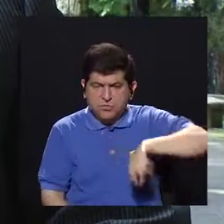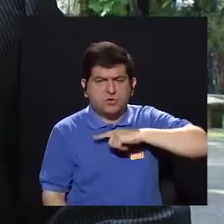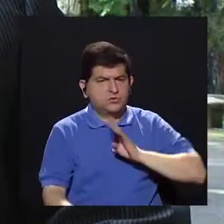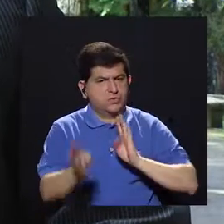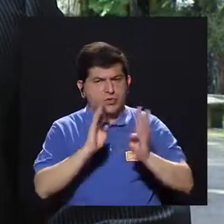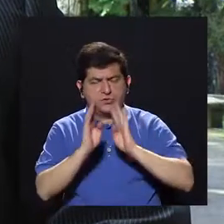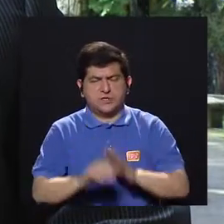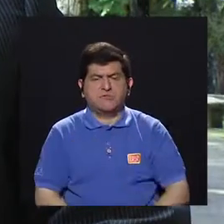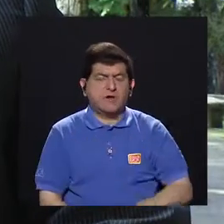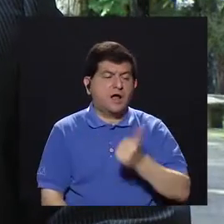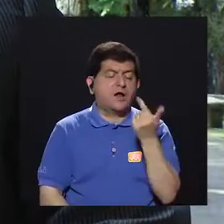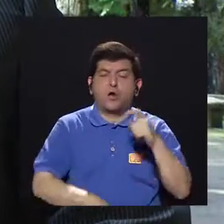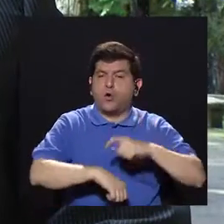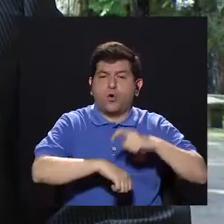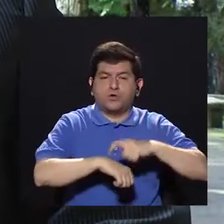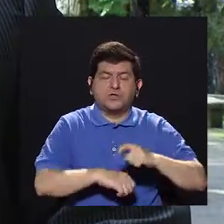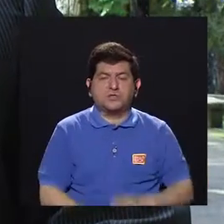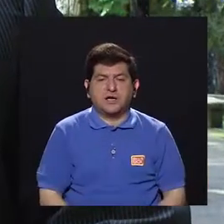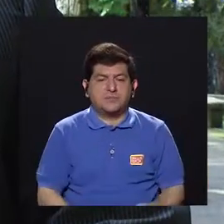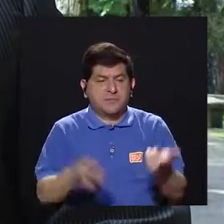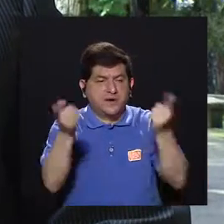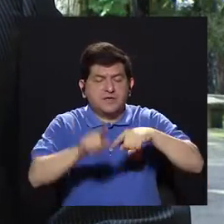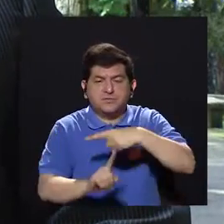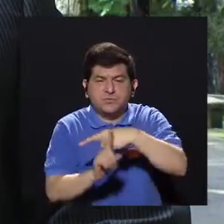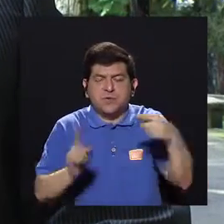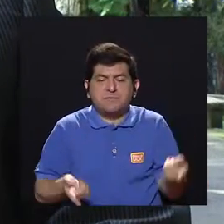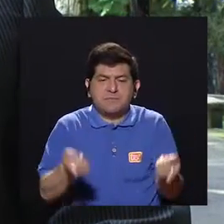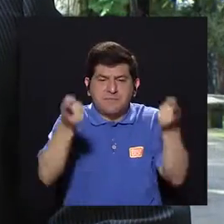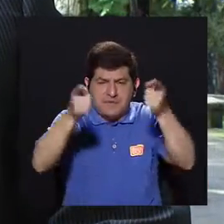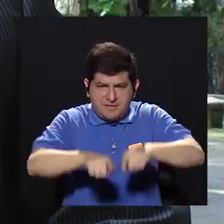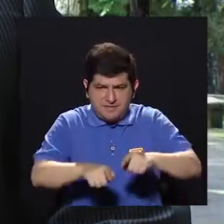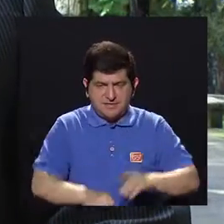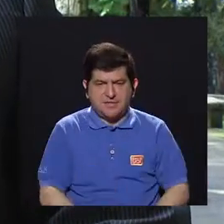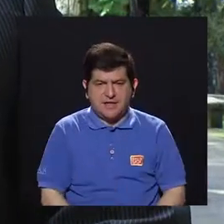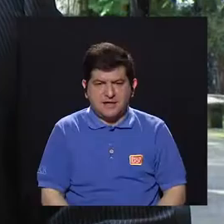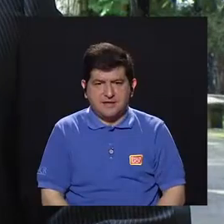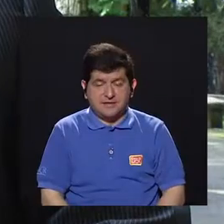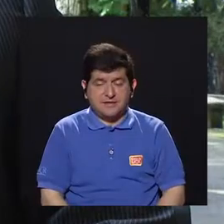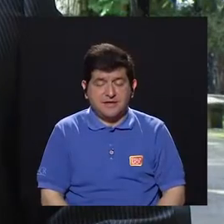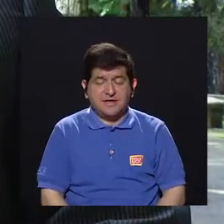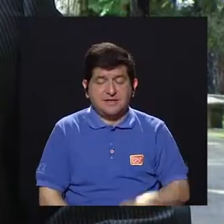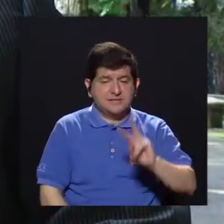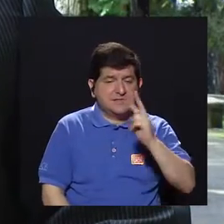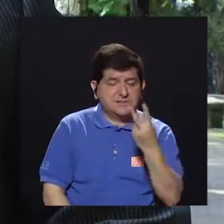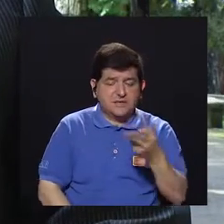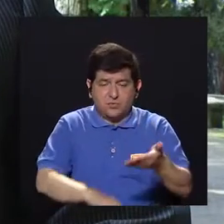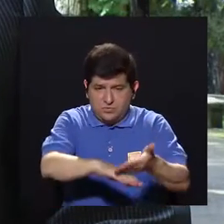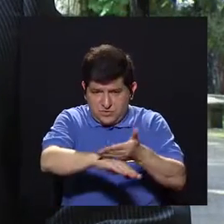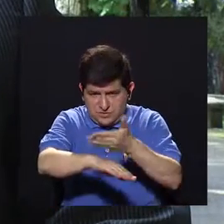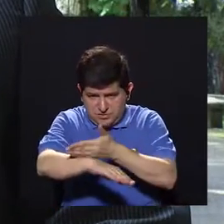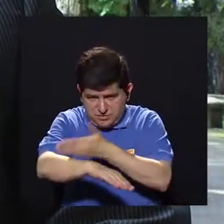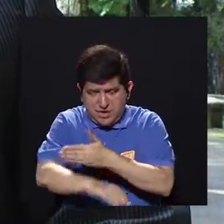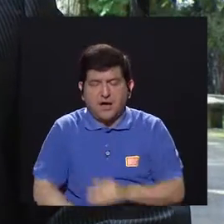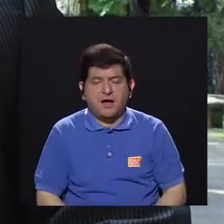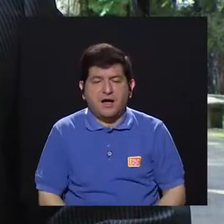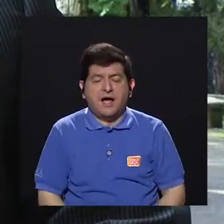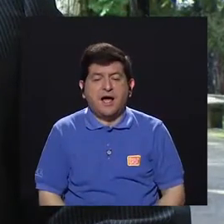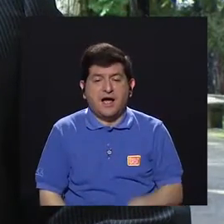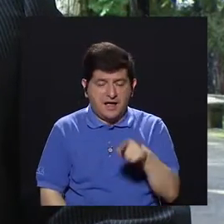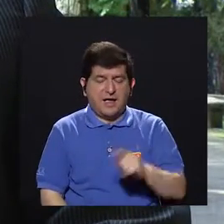significa? Que si estamos hablando de aquella otra etapa que ocurre en la mitad de los casos, que es la secundariamente progresiva,